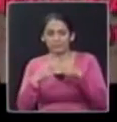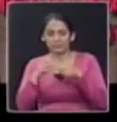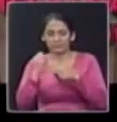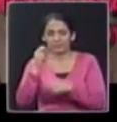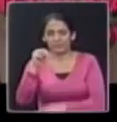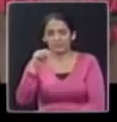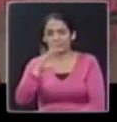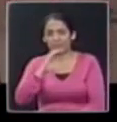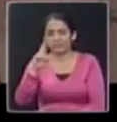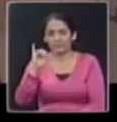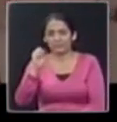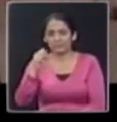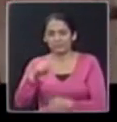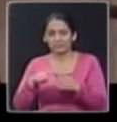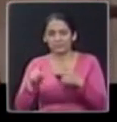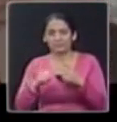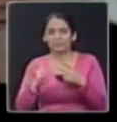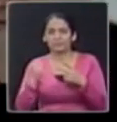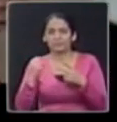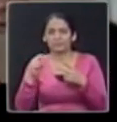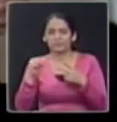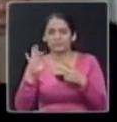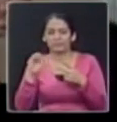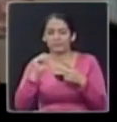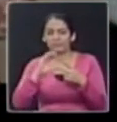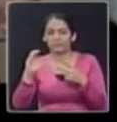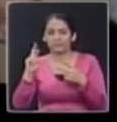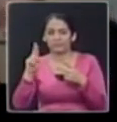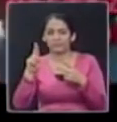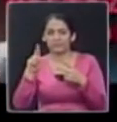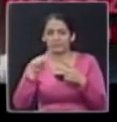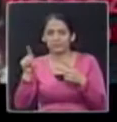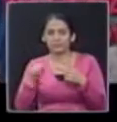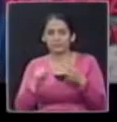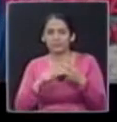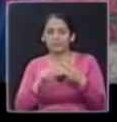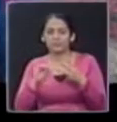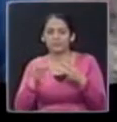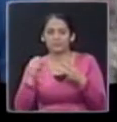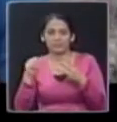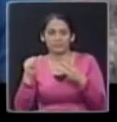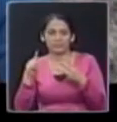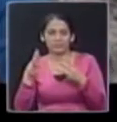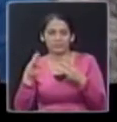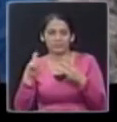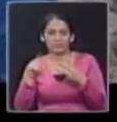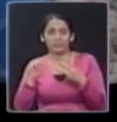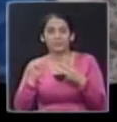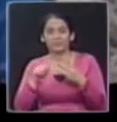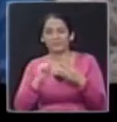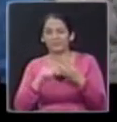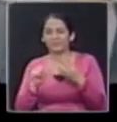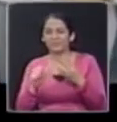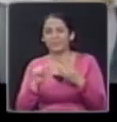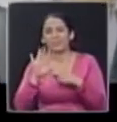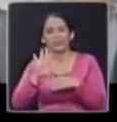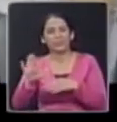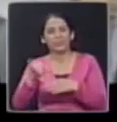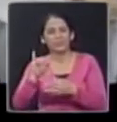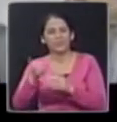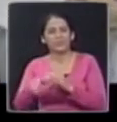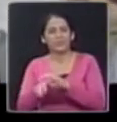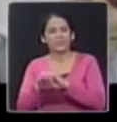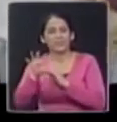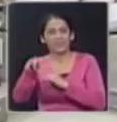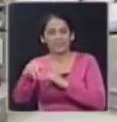Galápagos. Ellos cuentan con el apoyo de Colgate, empresa que les dará los productos necesarios para llevar adelante esta campaña. Y hoy, desde nuestro estudio de